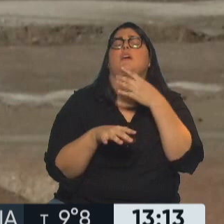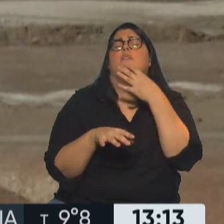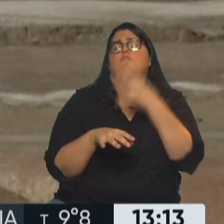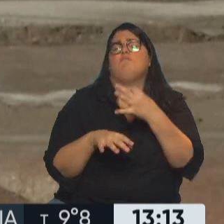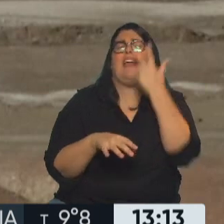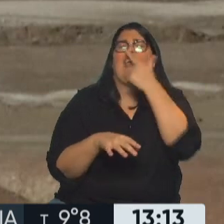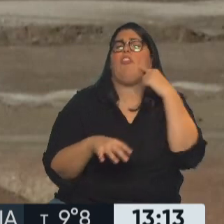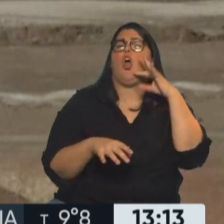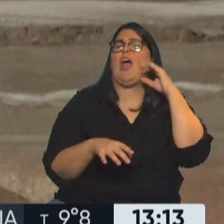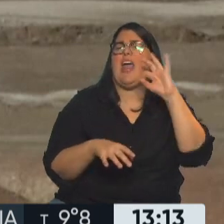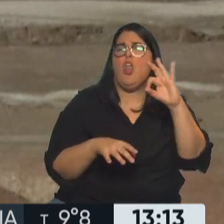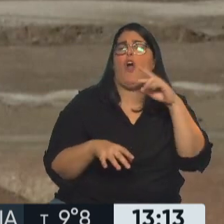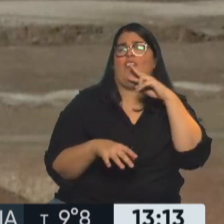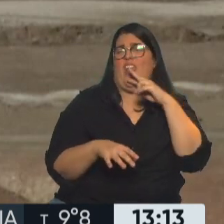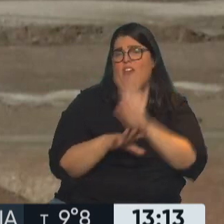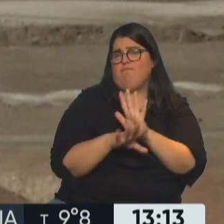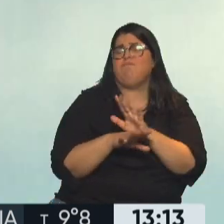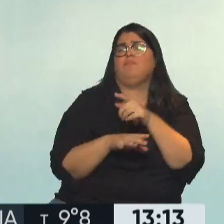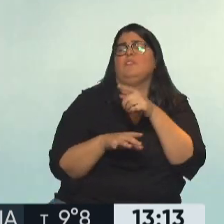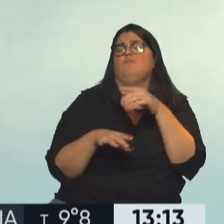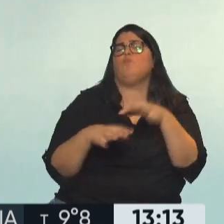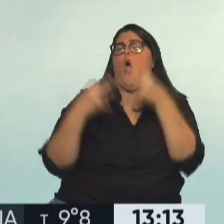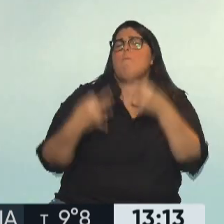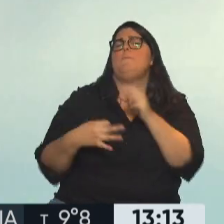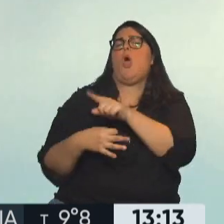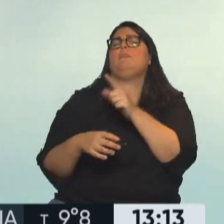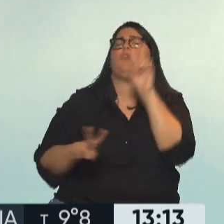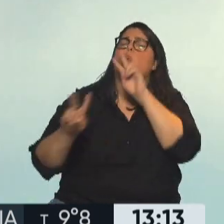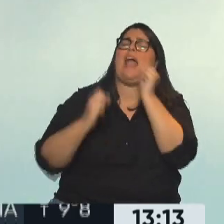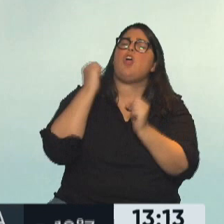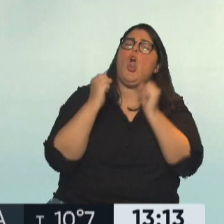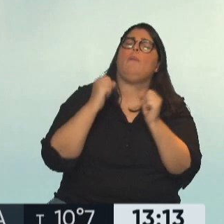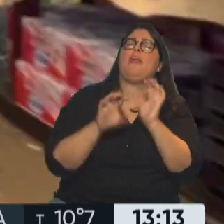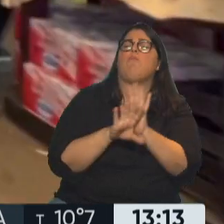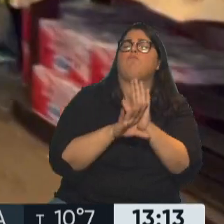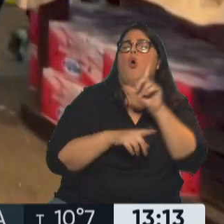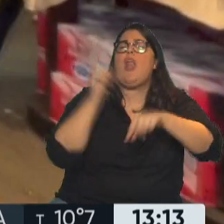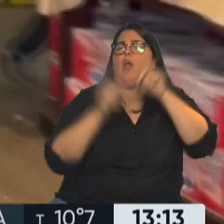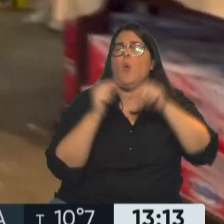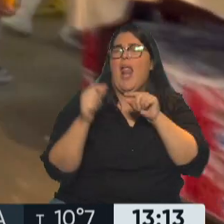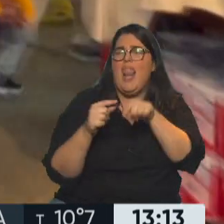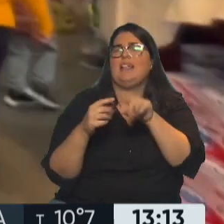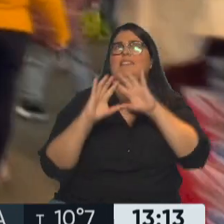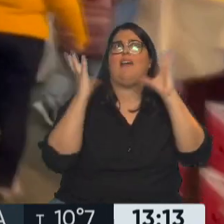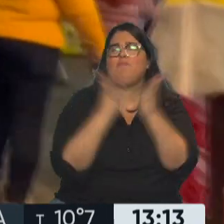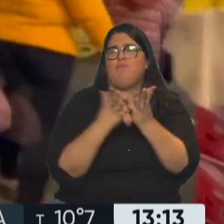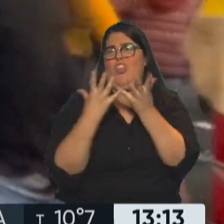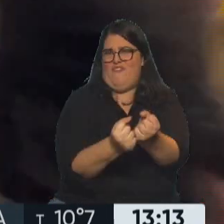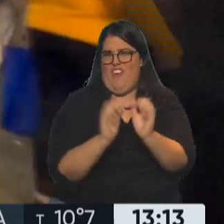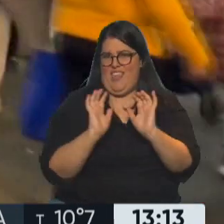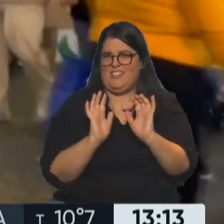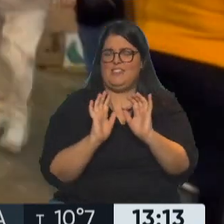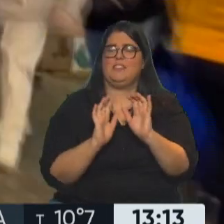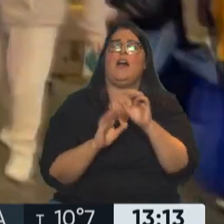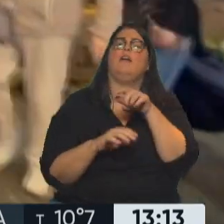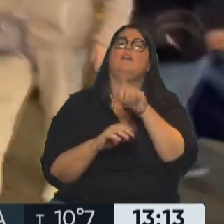un compromiso del Estado, avanzar en una suerte de economía verde, en una suerte de modelo de desarrollo en defensa del medio ambiente. Es uno de los puntos